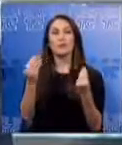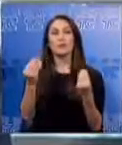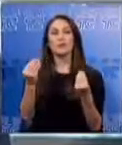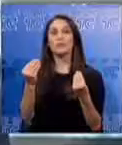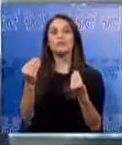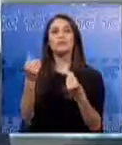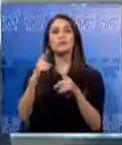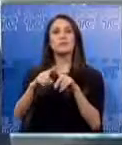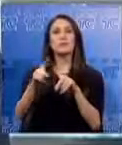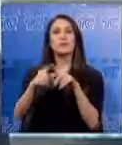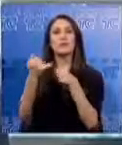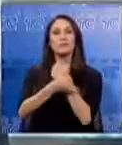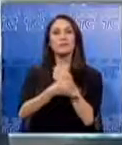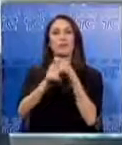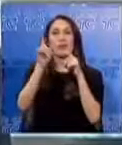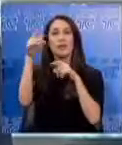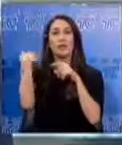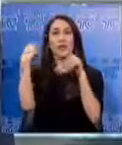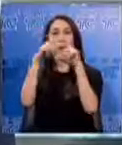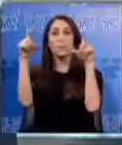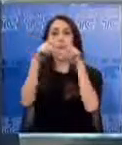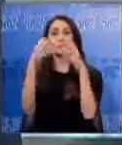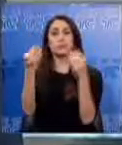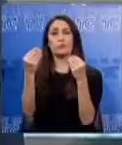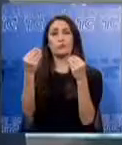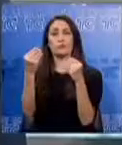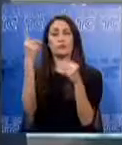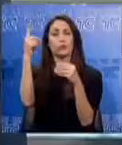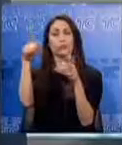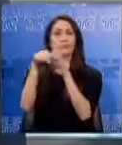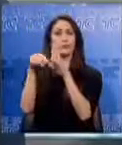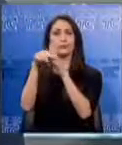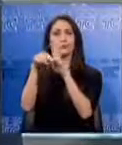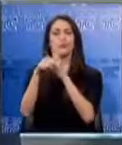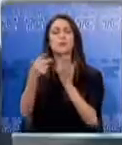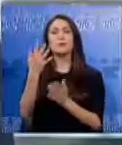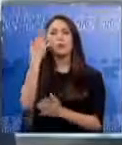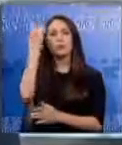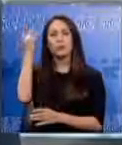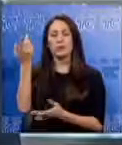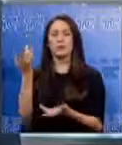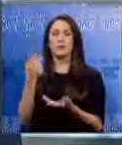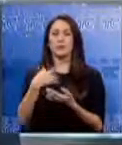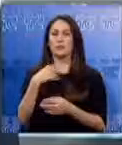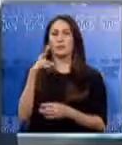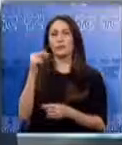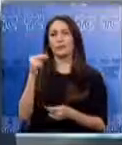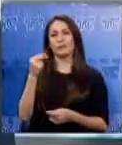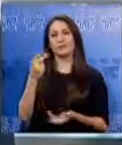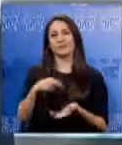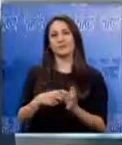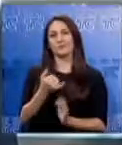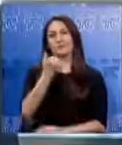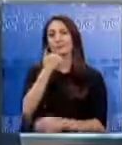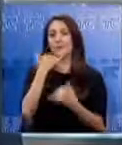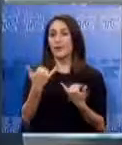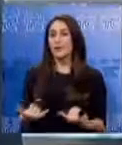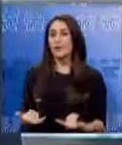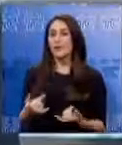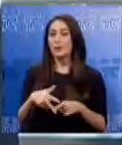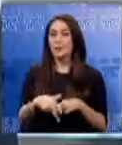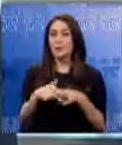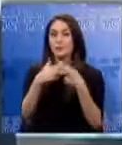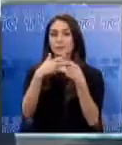paraísos fiscales se permita hacer una crítica sobre transparencia fiscal. No nos parece coincidencia que ahora estemos